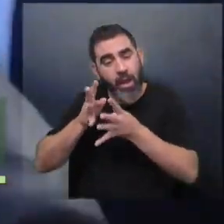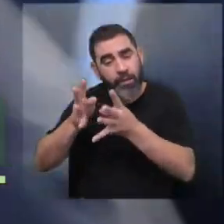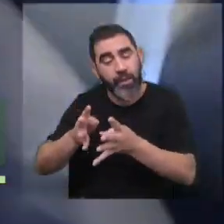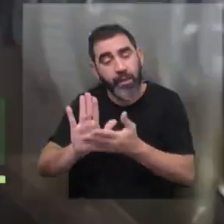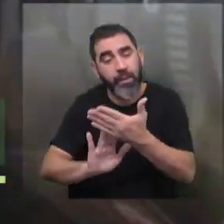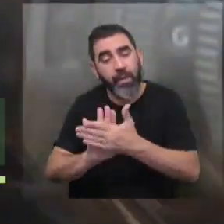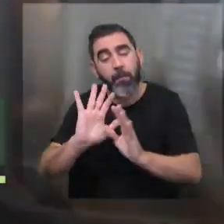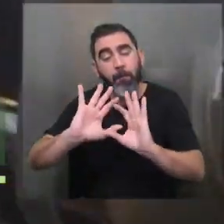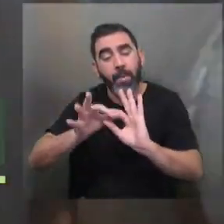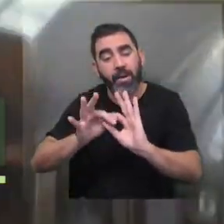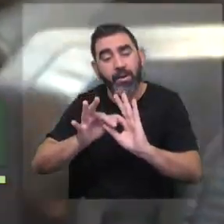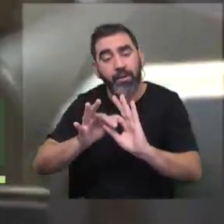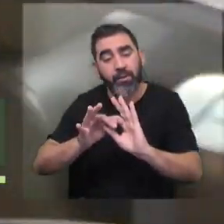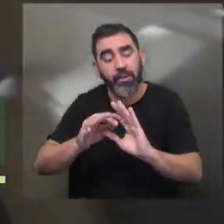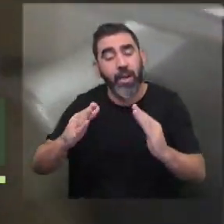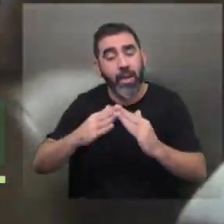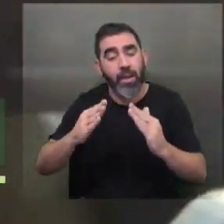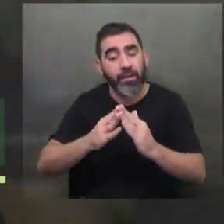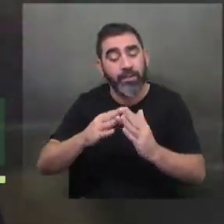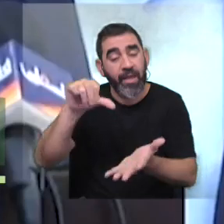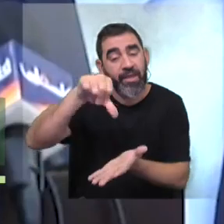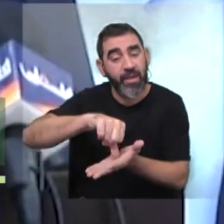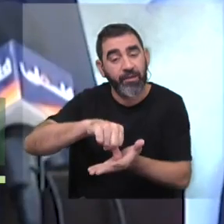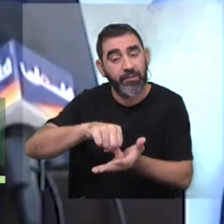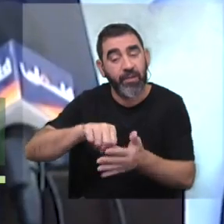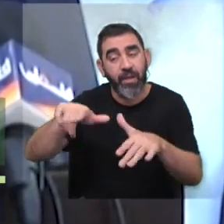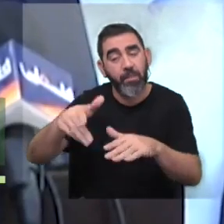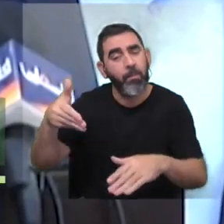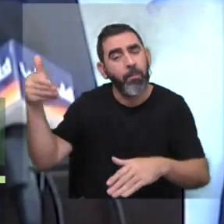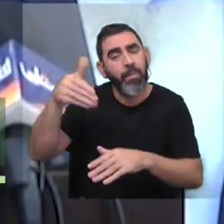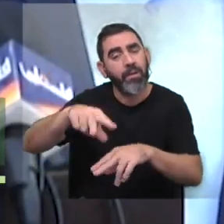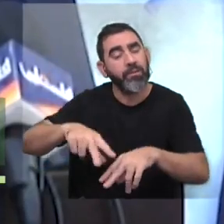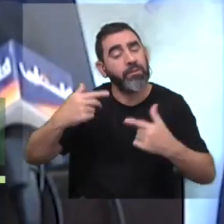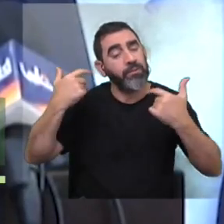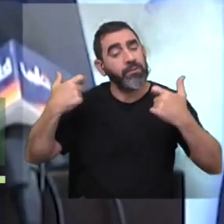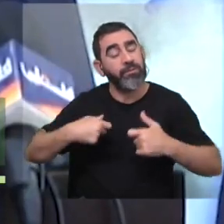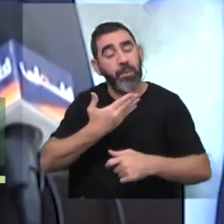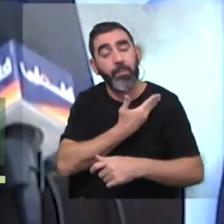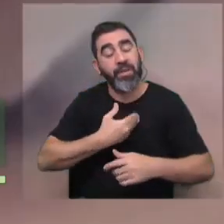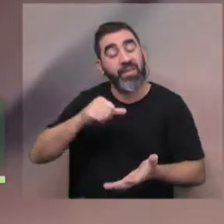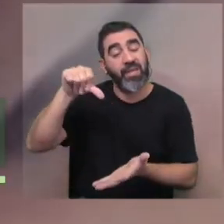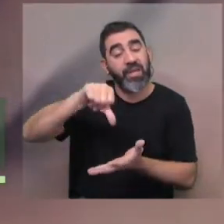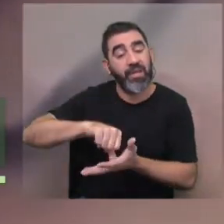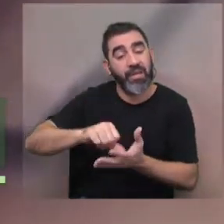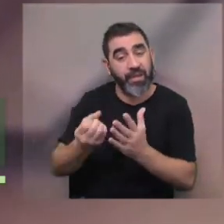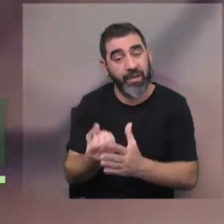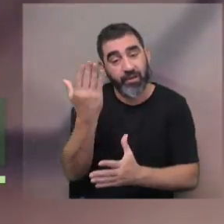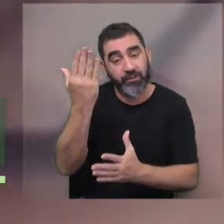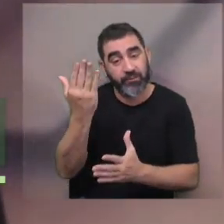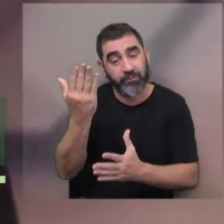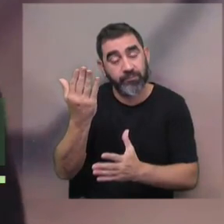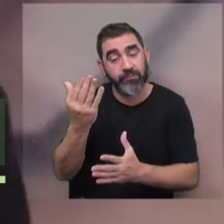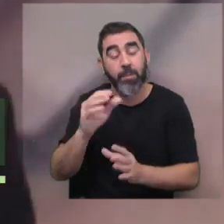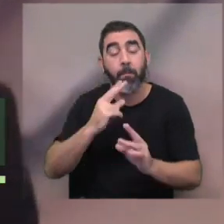mañana de este miércoles contra su residencia de Teherán donde se encontraba para participar en la investidura del presidente electo de Irán mahmud pesan que se